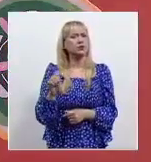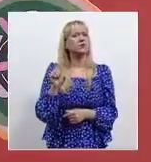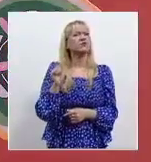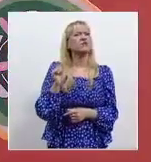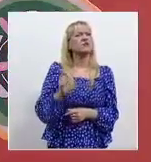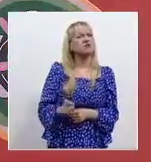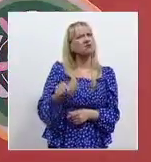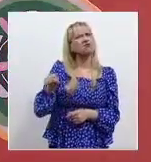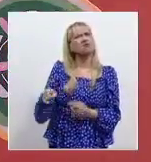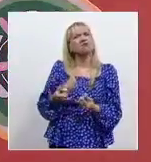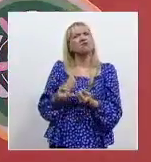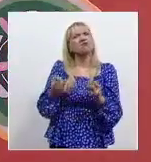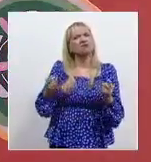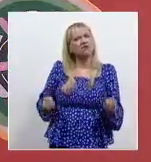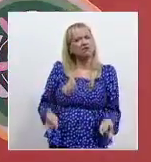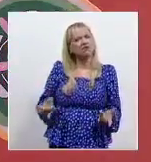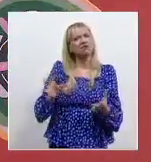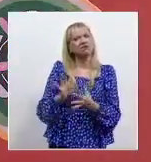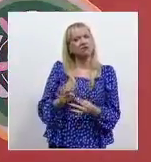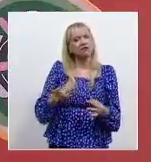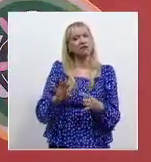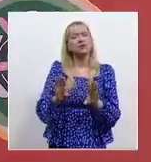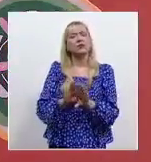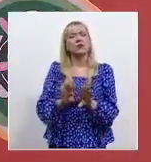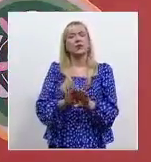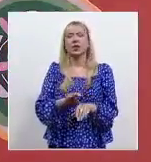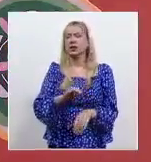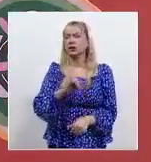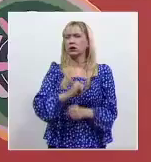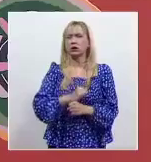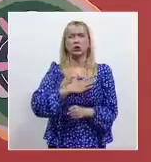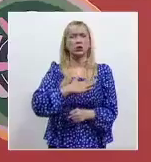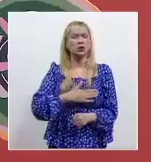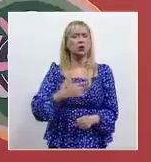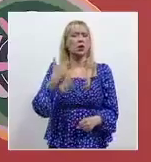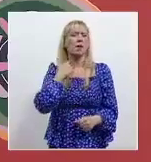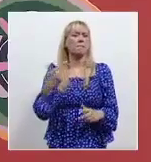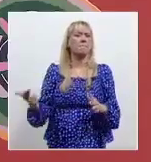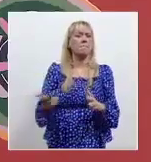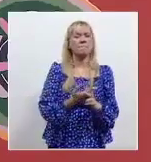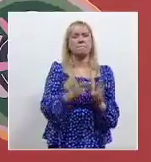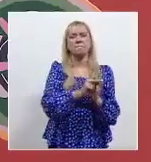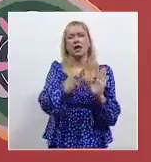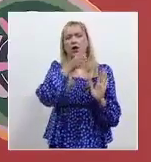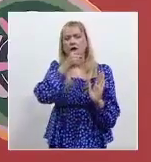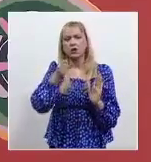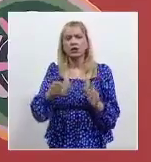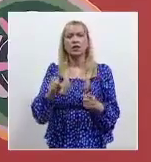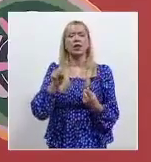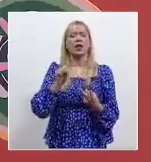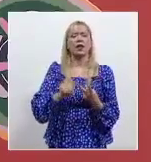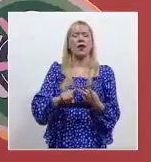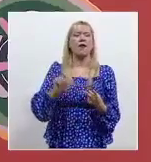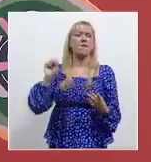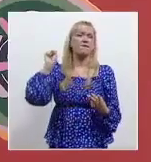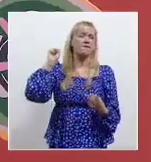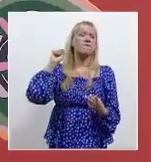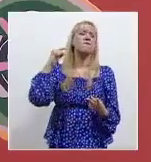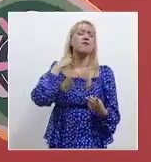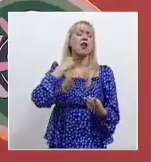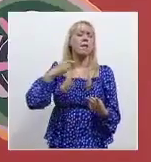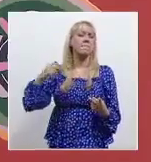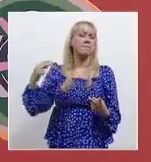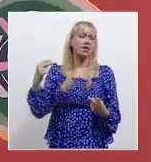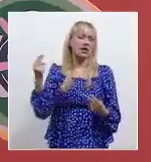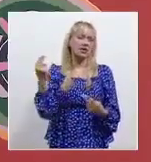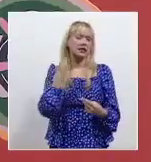499. Este documental nos habla de las injusticias, del asesinato de periodistas, del feminicidio, de la búsqueda de